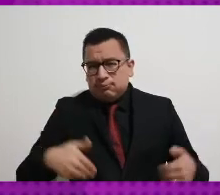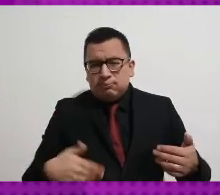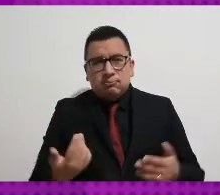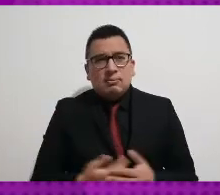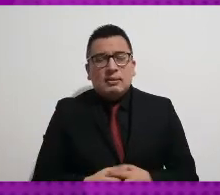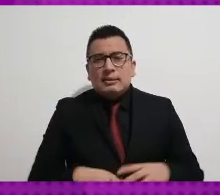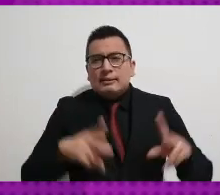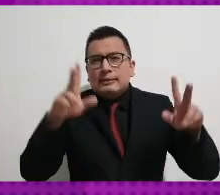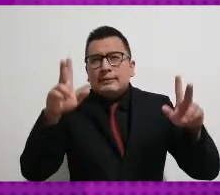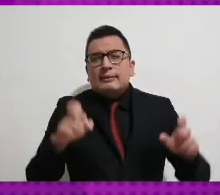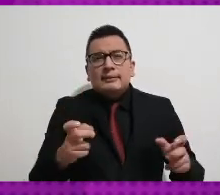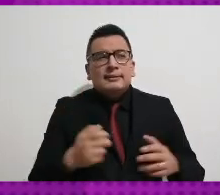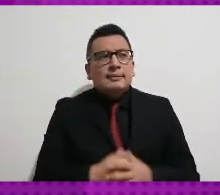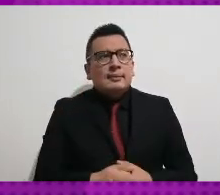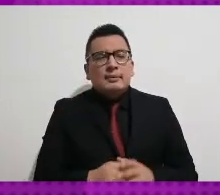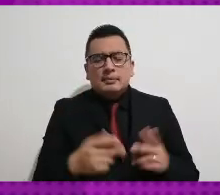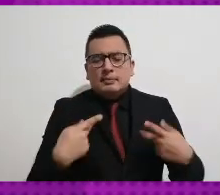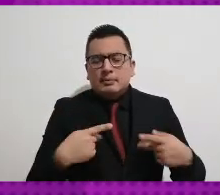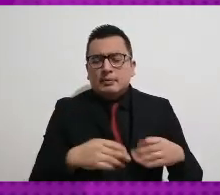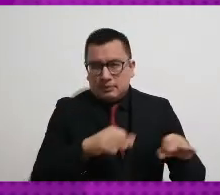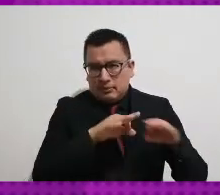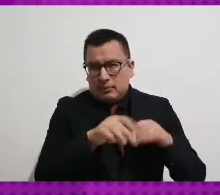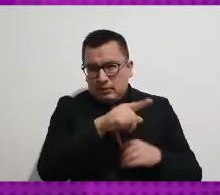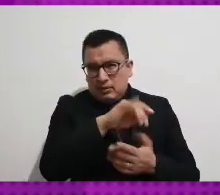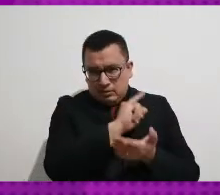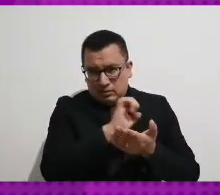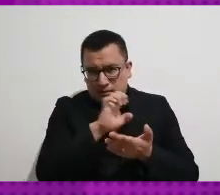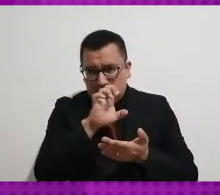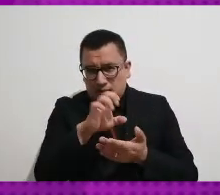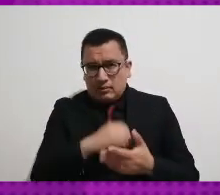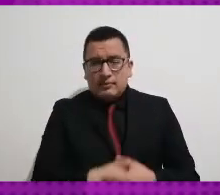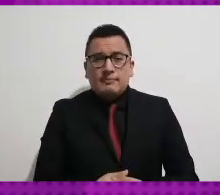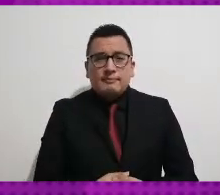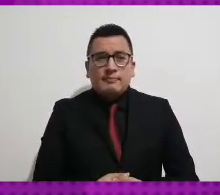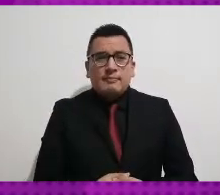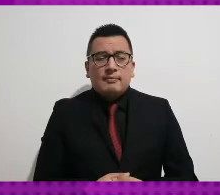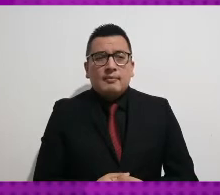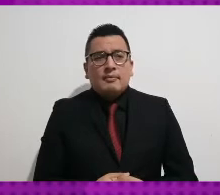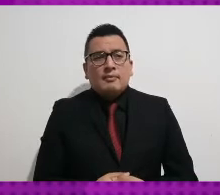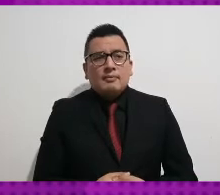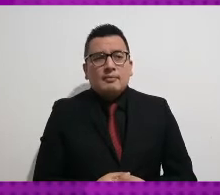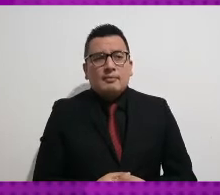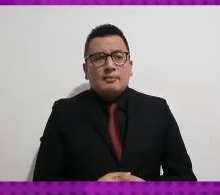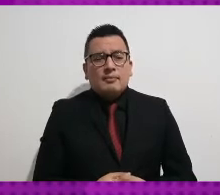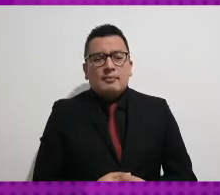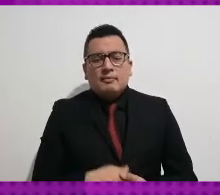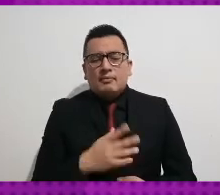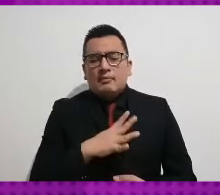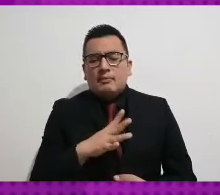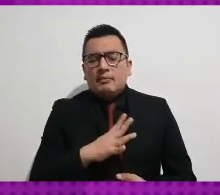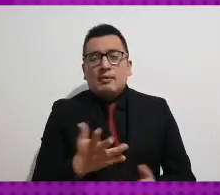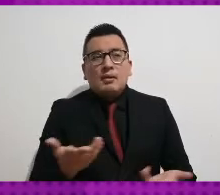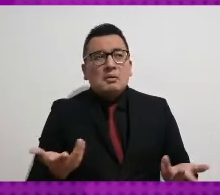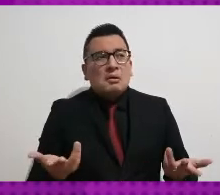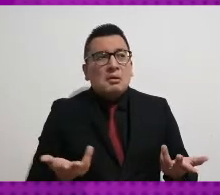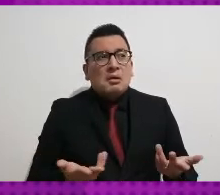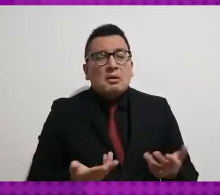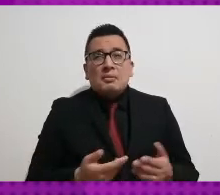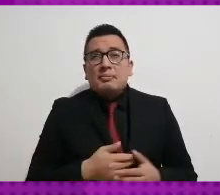denuncias tratando de asuntos de servidores públicos del Instituto Electoral de Coahuila, donde se dan a